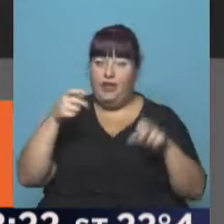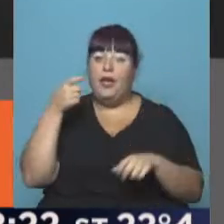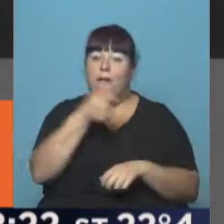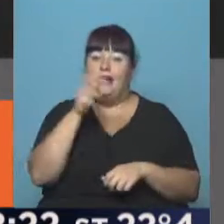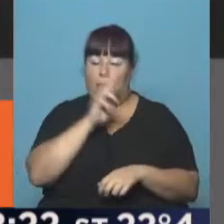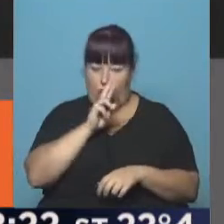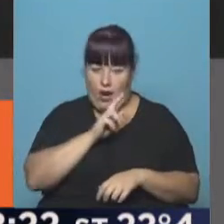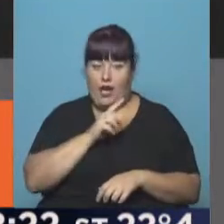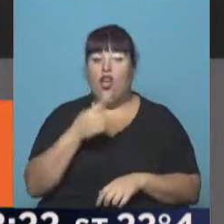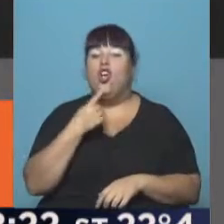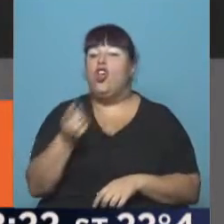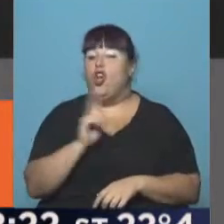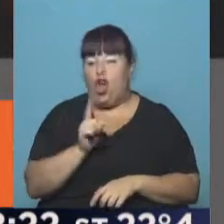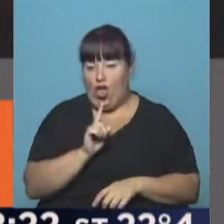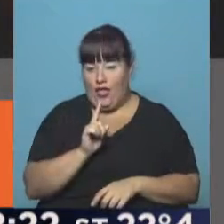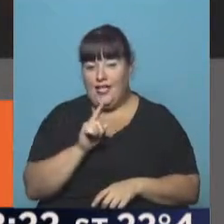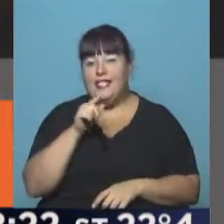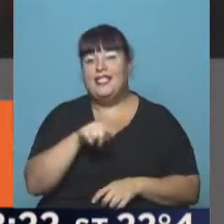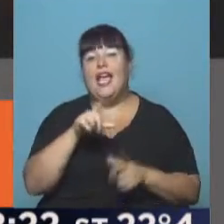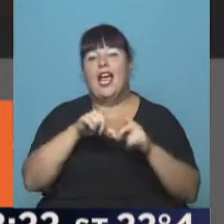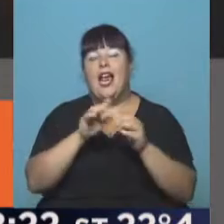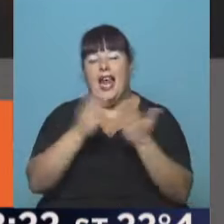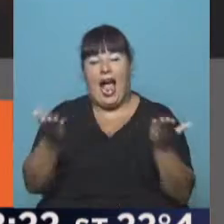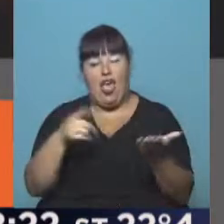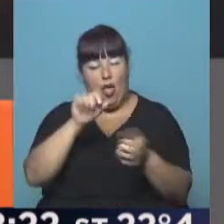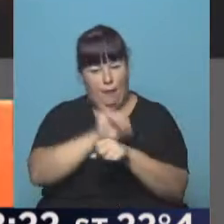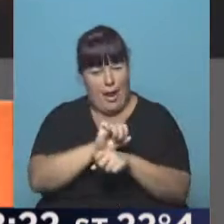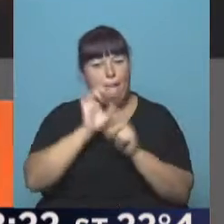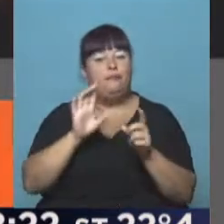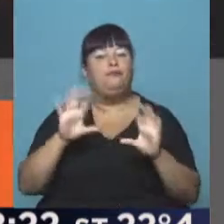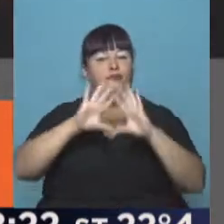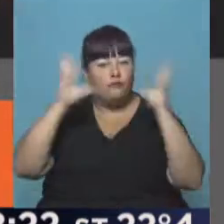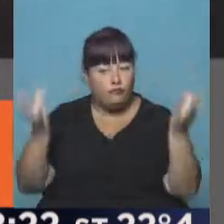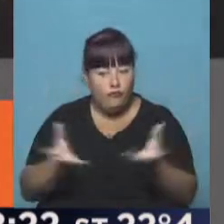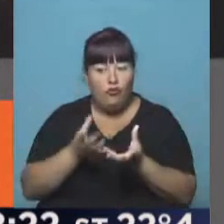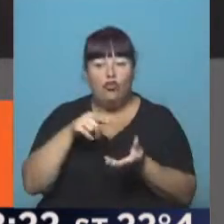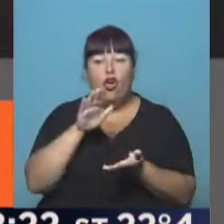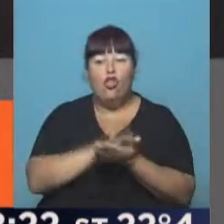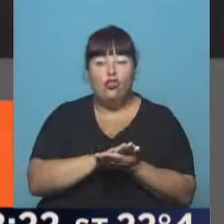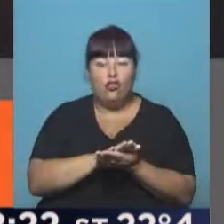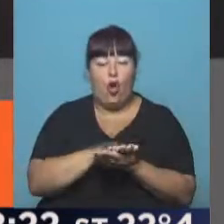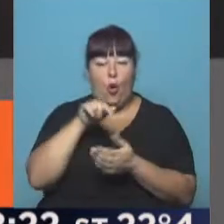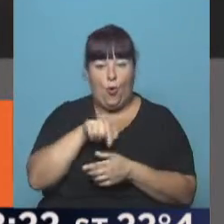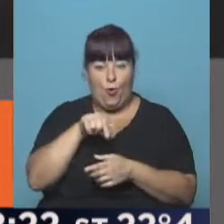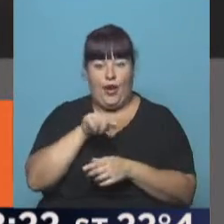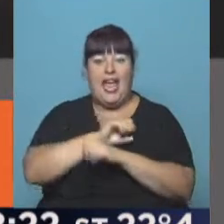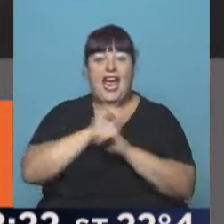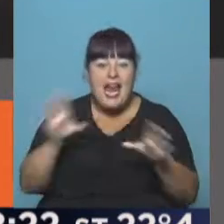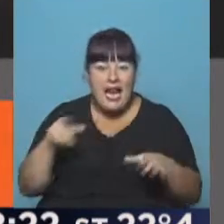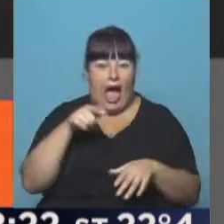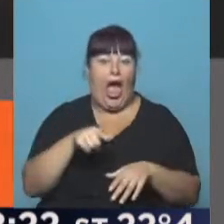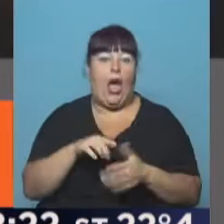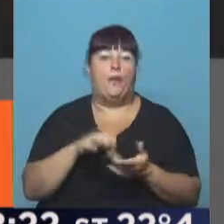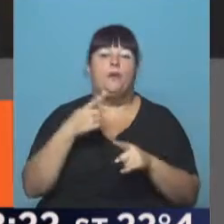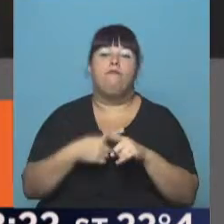feminicidio. No dice esa alteración del Código Penal, pero todo lo que está situando el agravamiento,